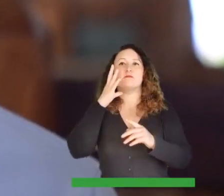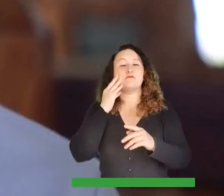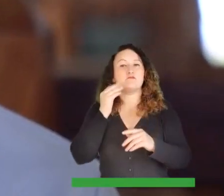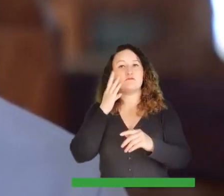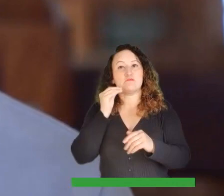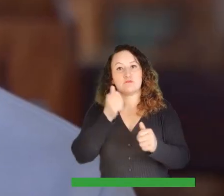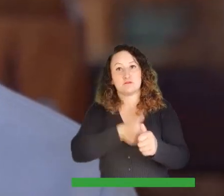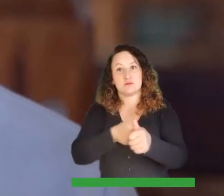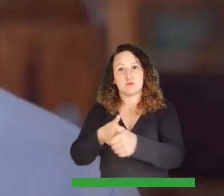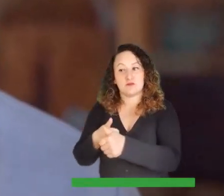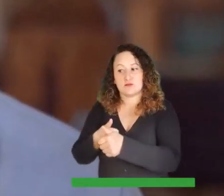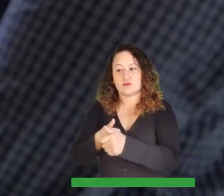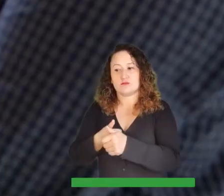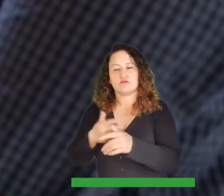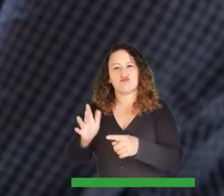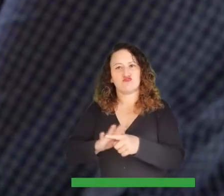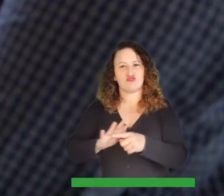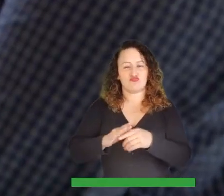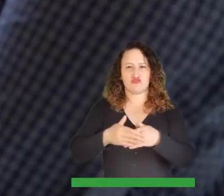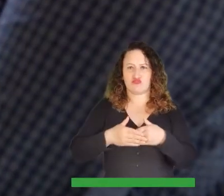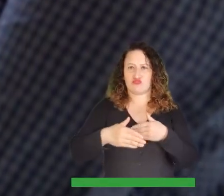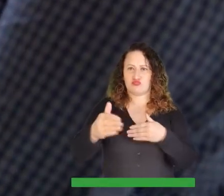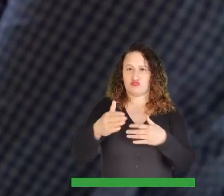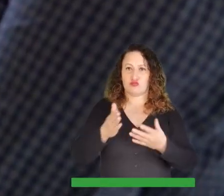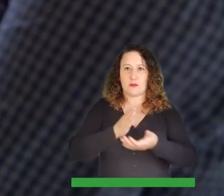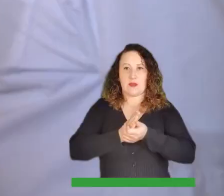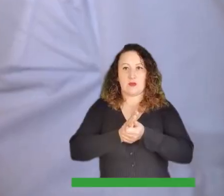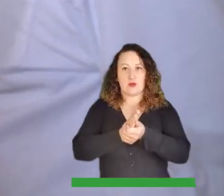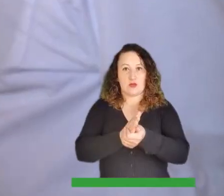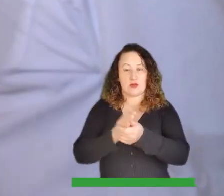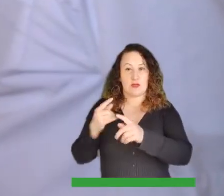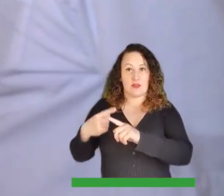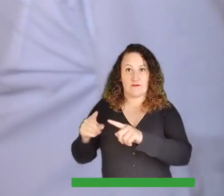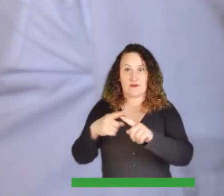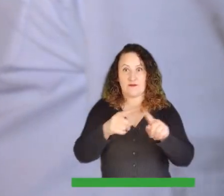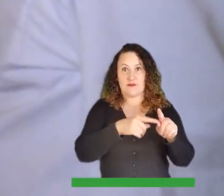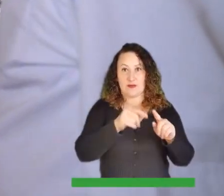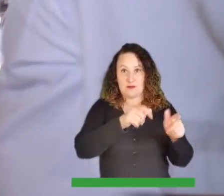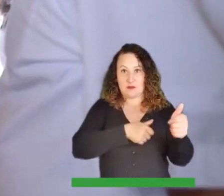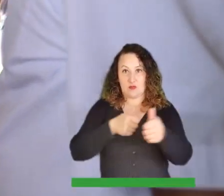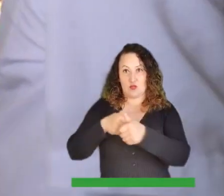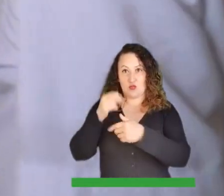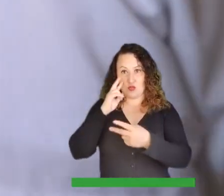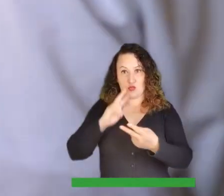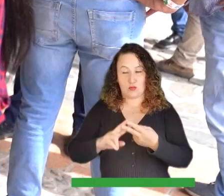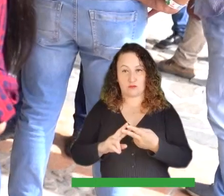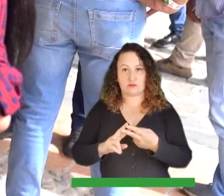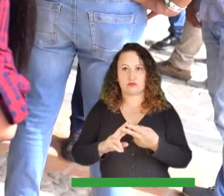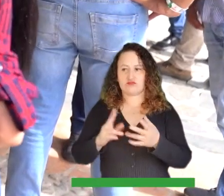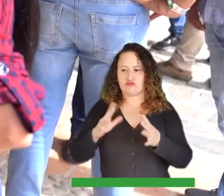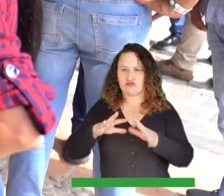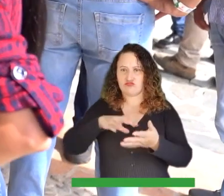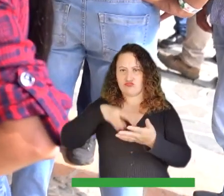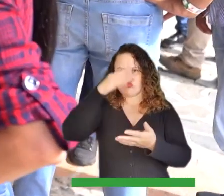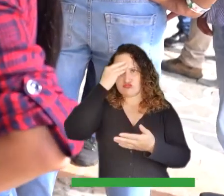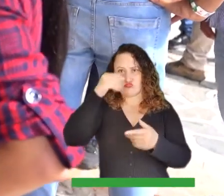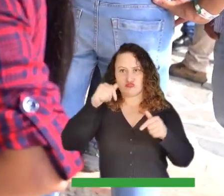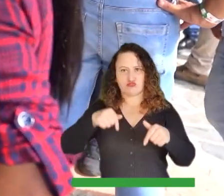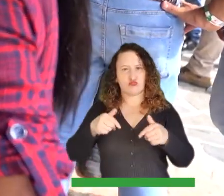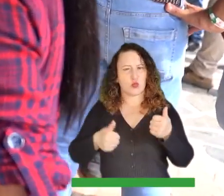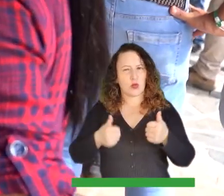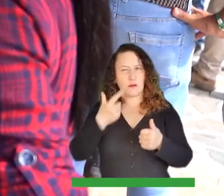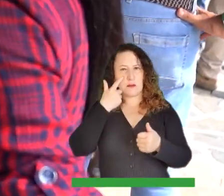los compañeros y poner en práctica varias metodologías que cada uno conoce. De lo que hemos aprendido acá, una de las cosas